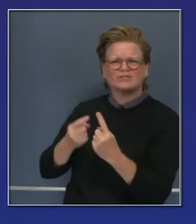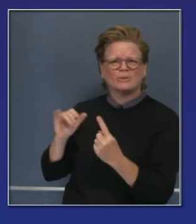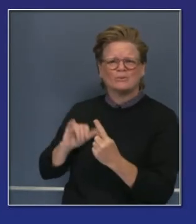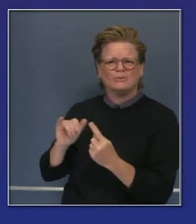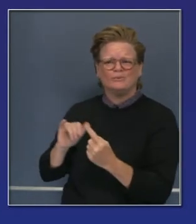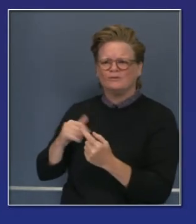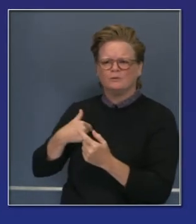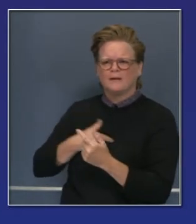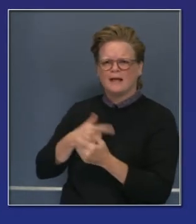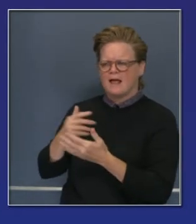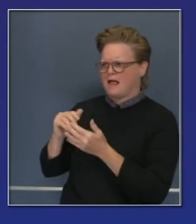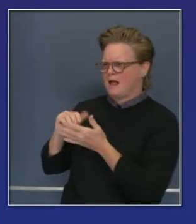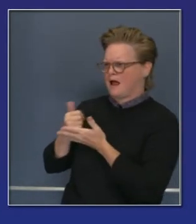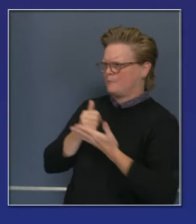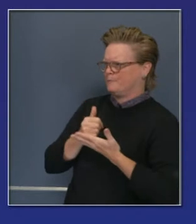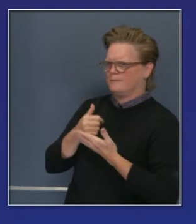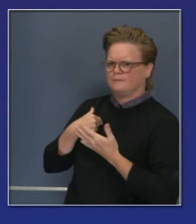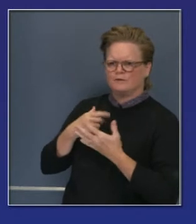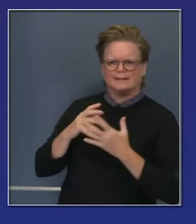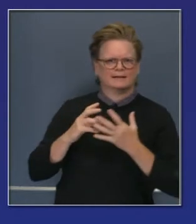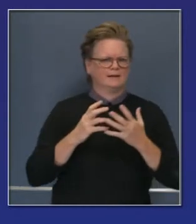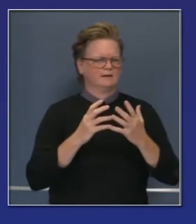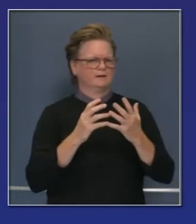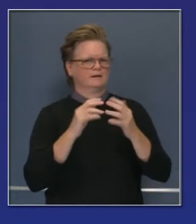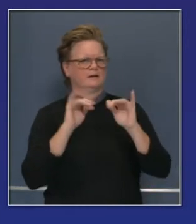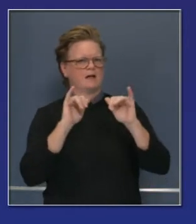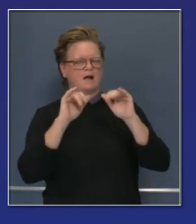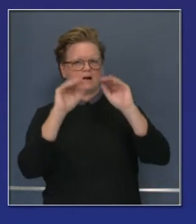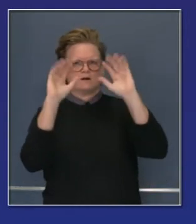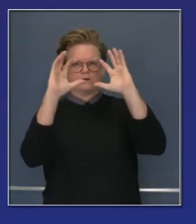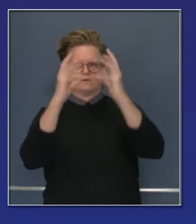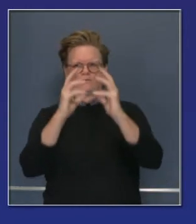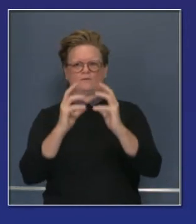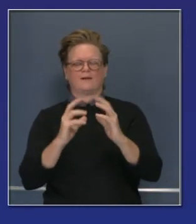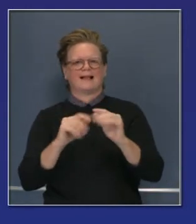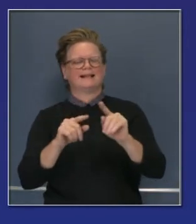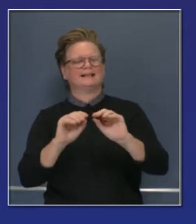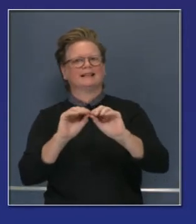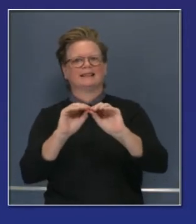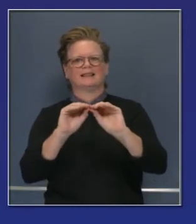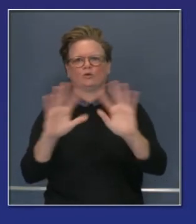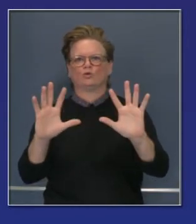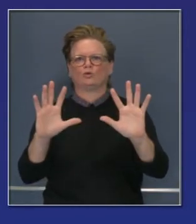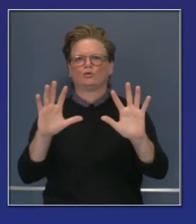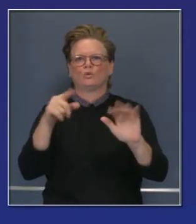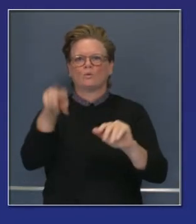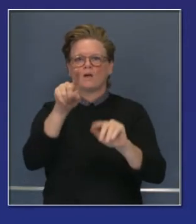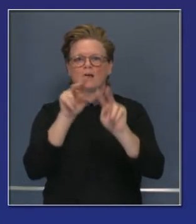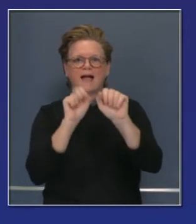muchas, muchas semanas para finalmente preparar lo que ven ustedes en pantalla.